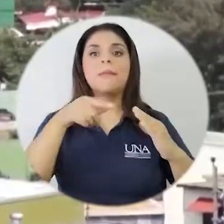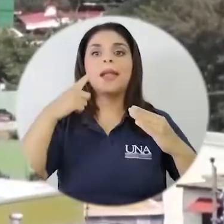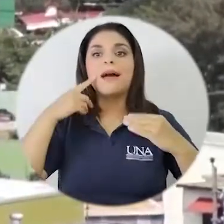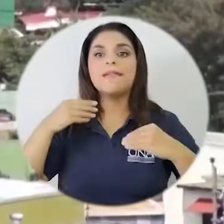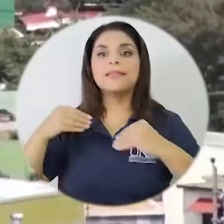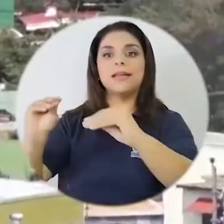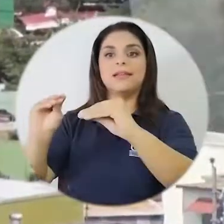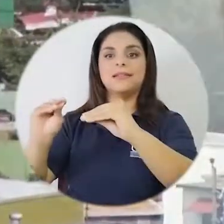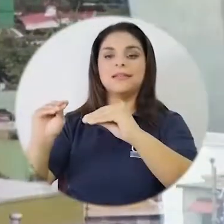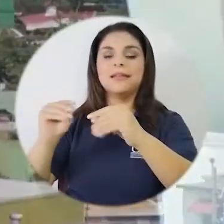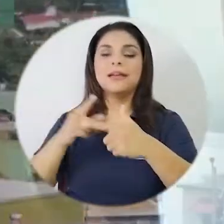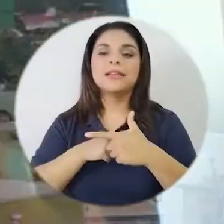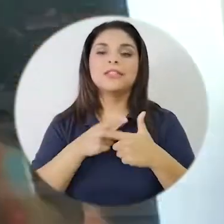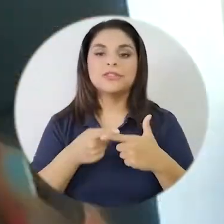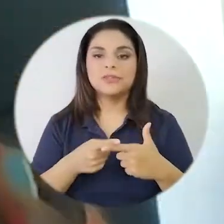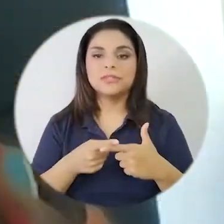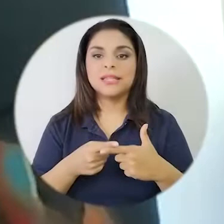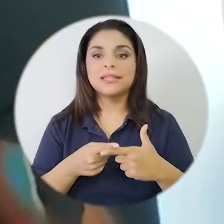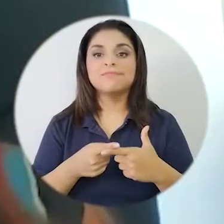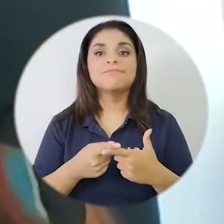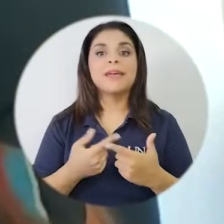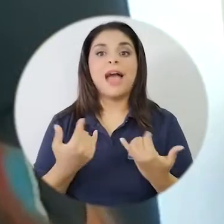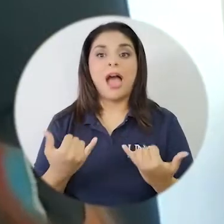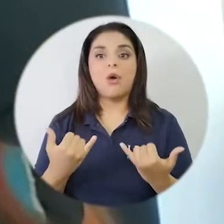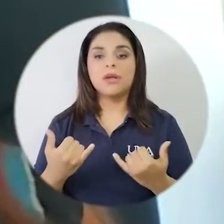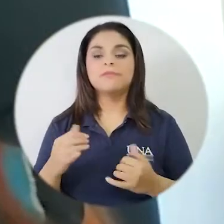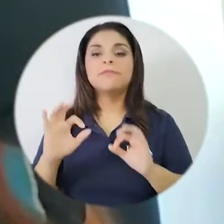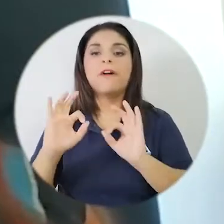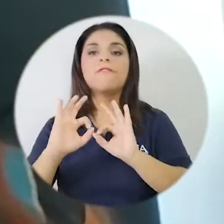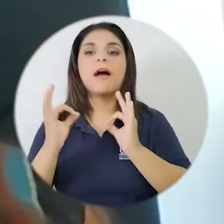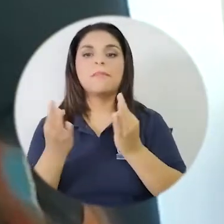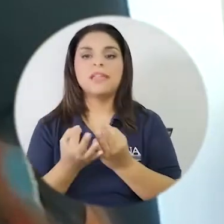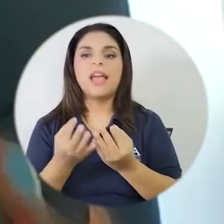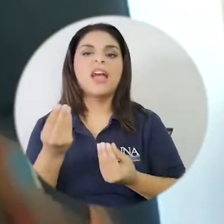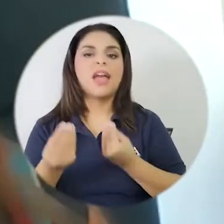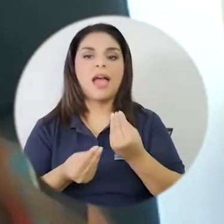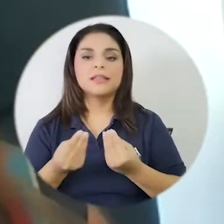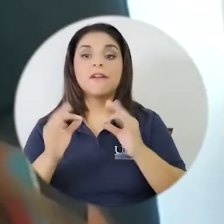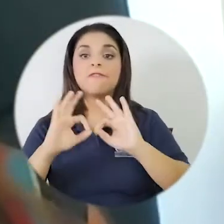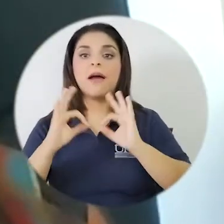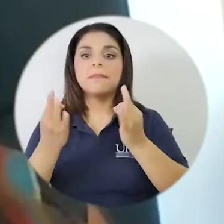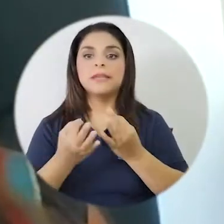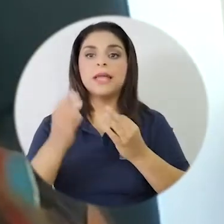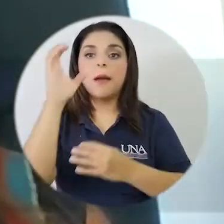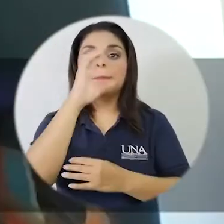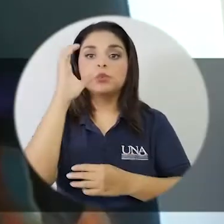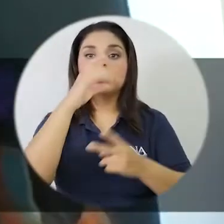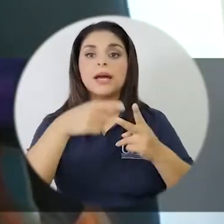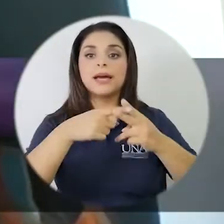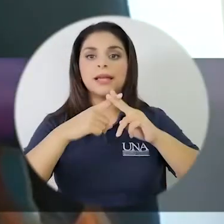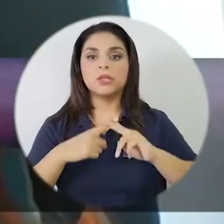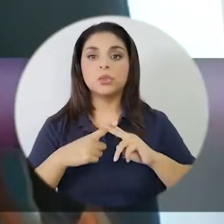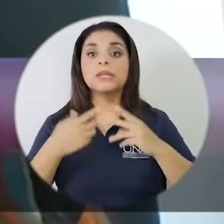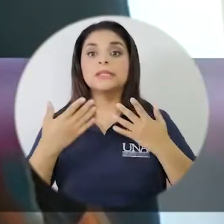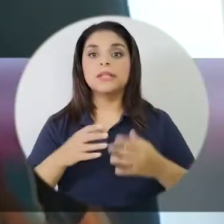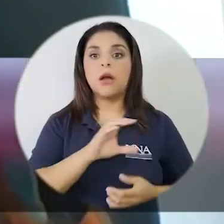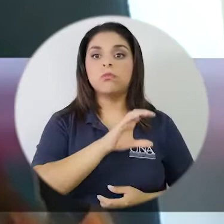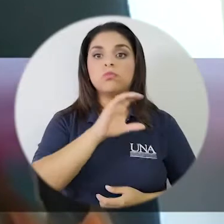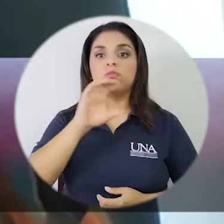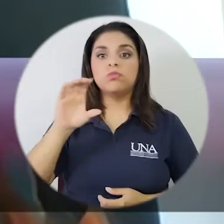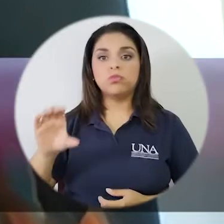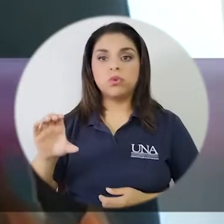Hasta la fecha, cómo ha funcionado es que la familia busca el crédito, una vez que se le otorga, entonces ese